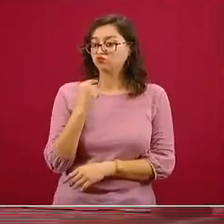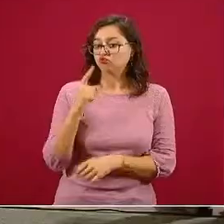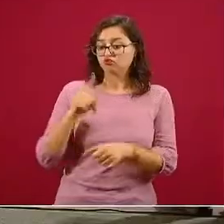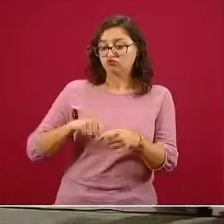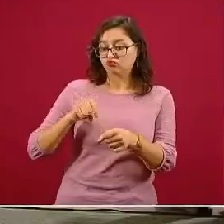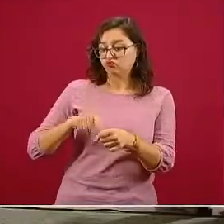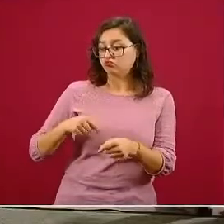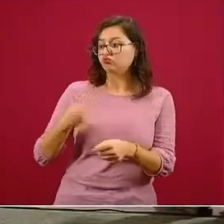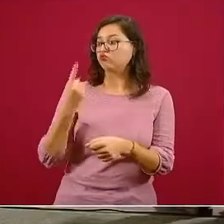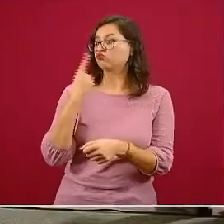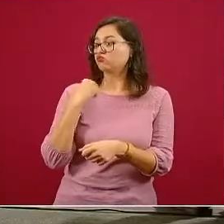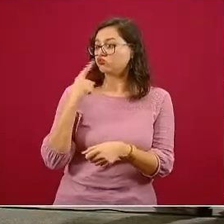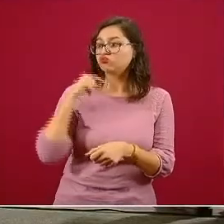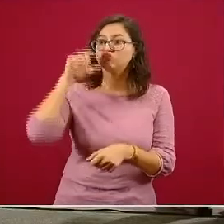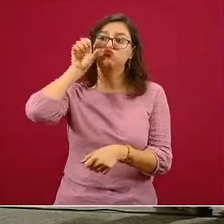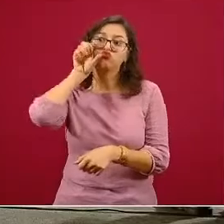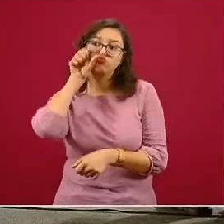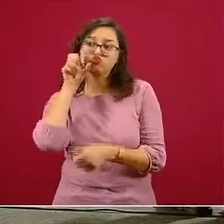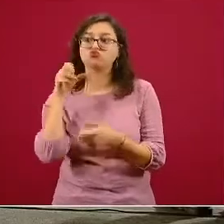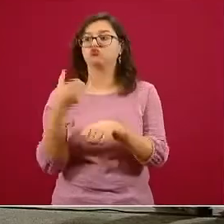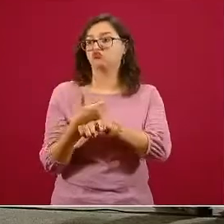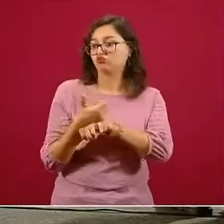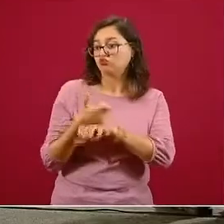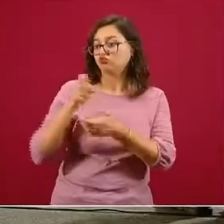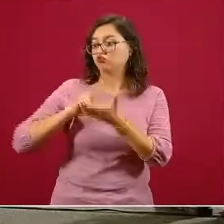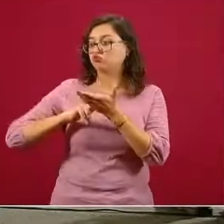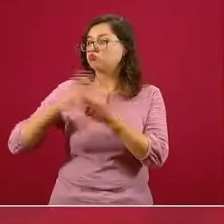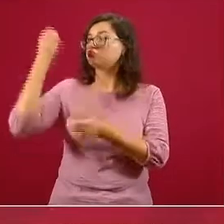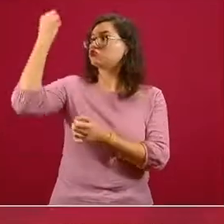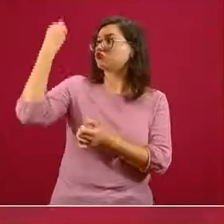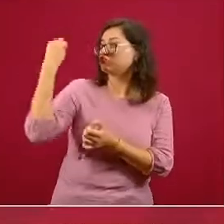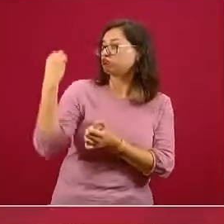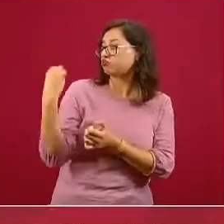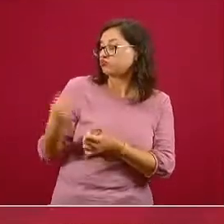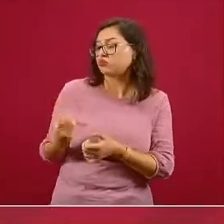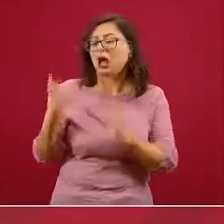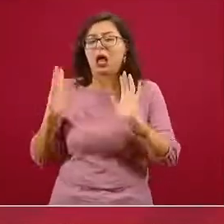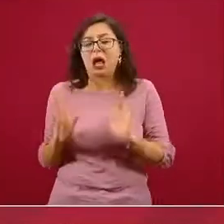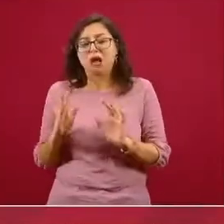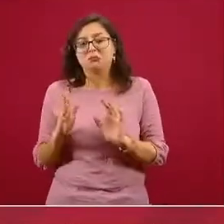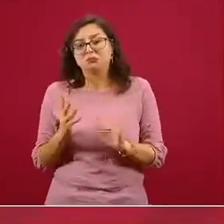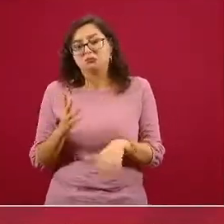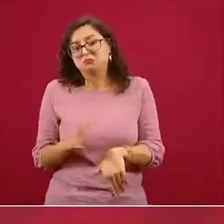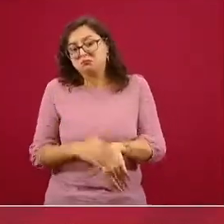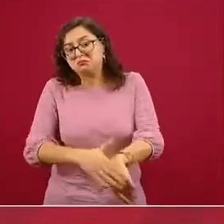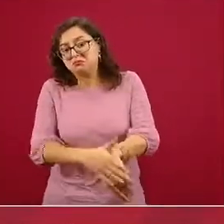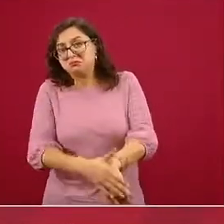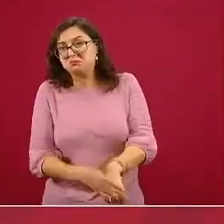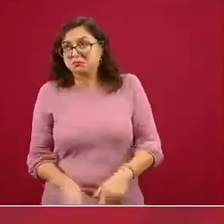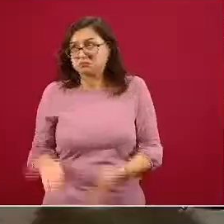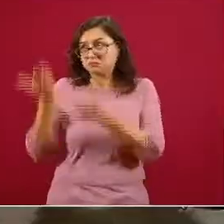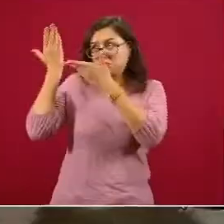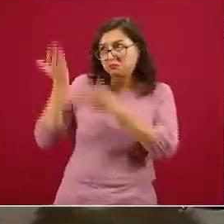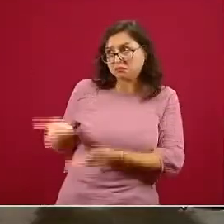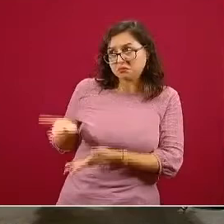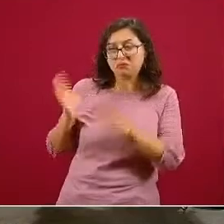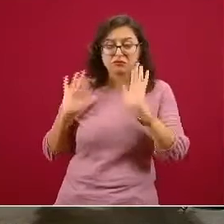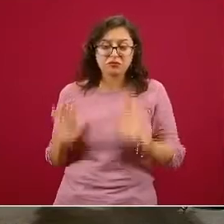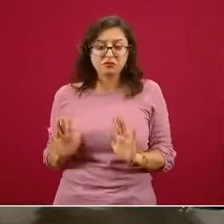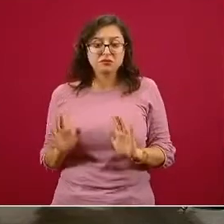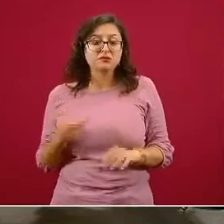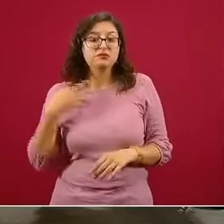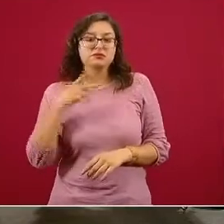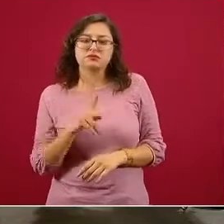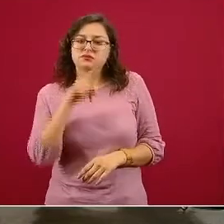es indicativo para los estados, pero los estados conocen, los gobiernos estatales conocen mejor la